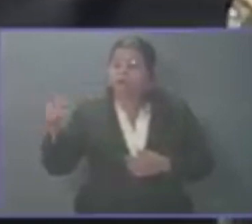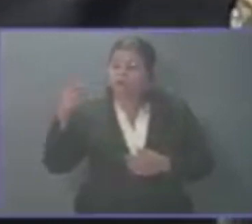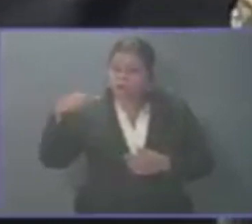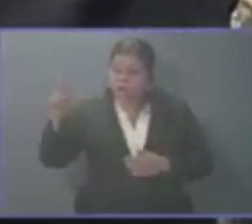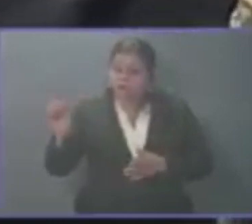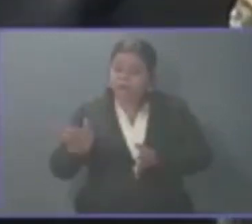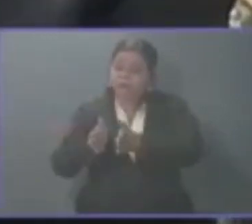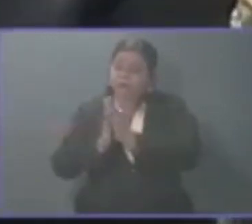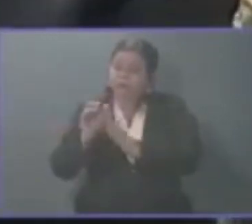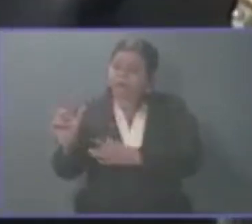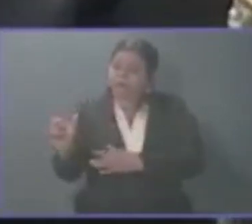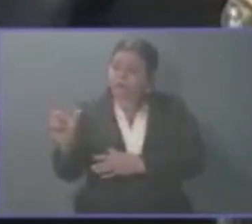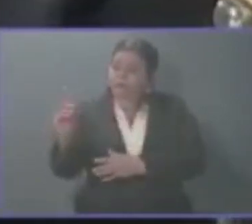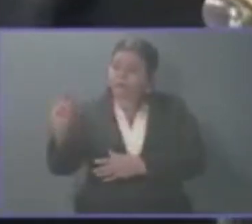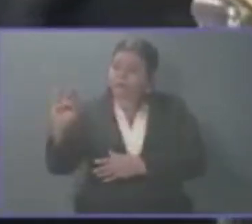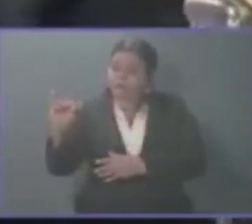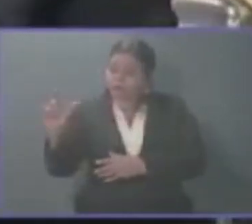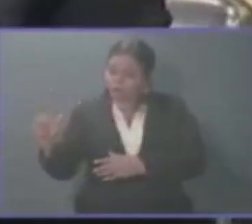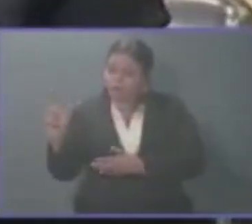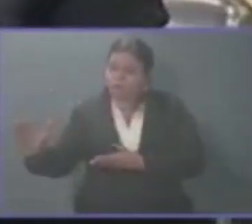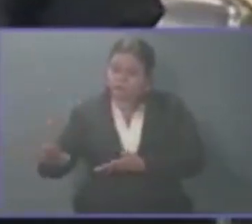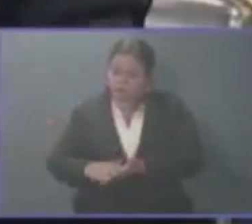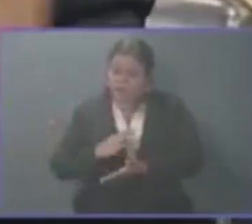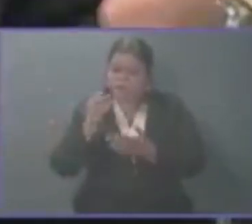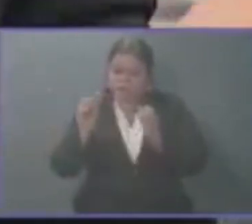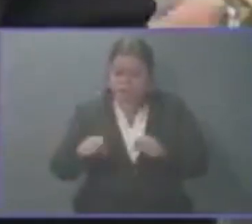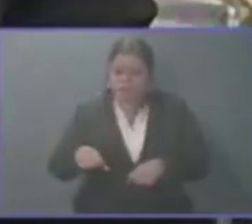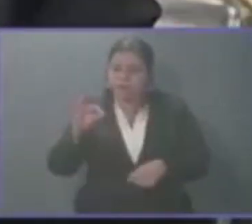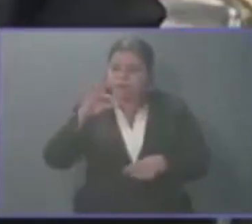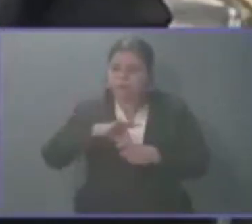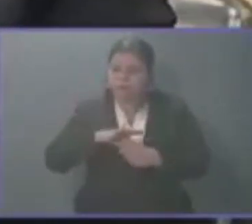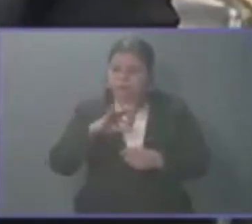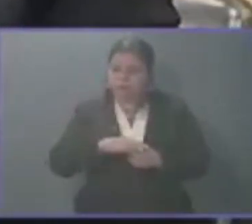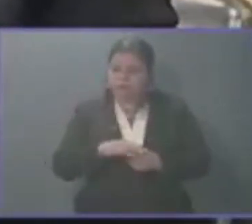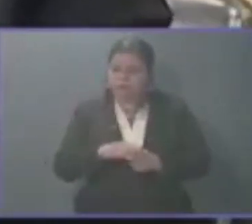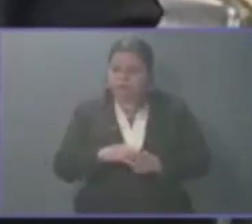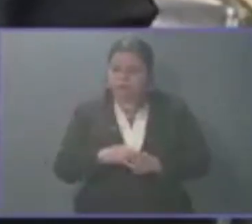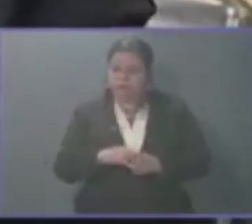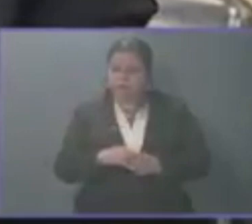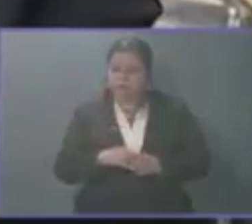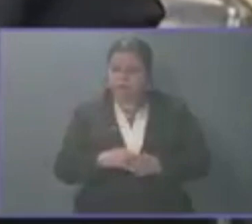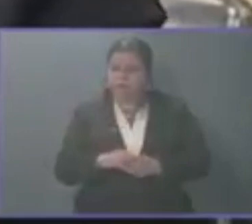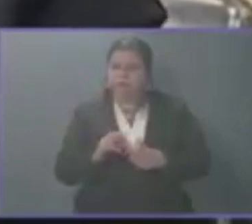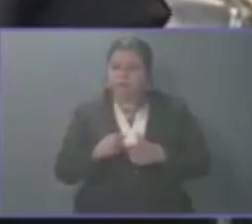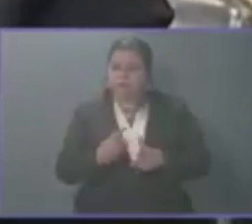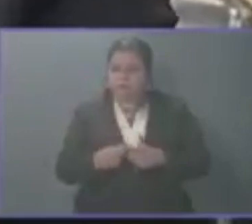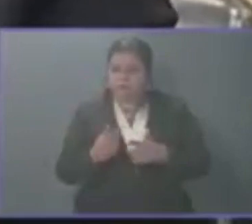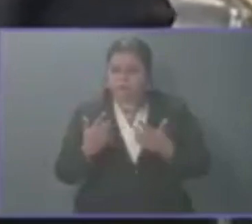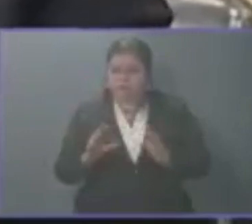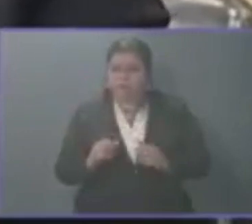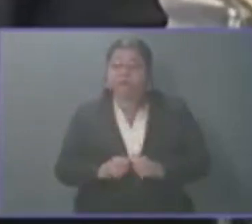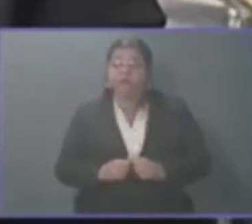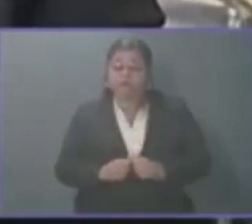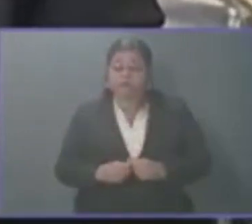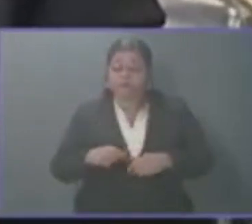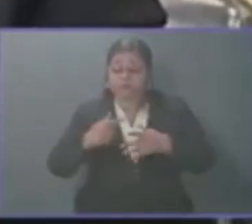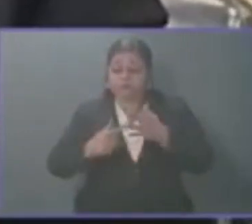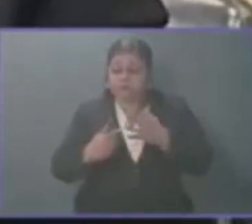para que puedan tener la opción de poder votar de la manera que sea. Alguien lo dijo aquí, las leyes son